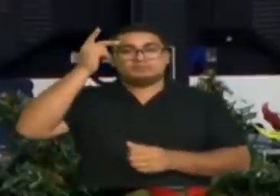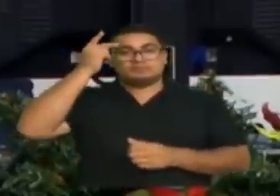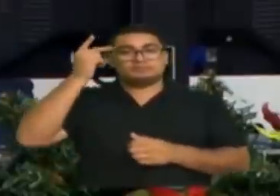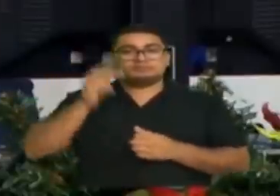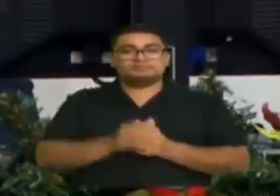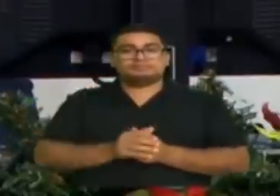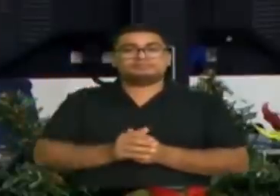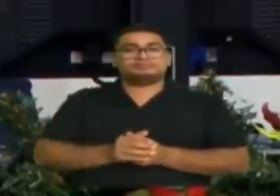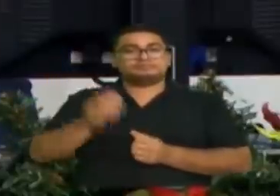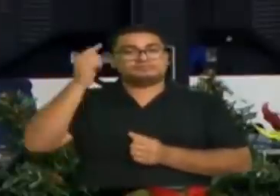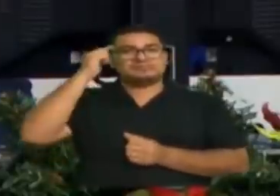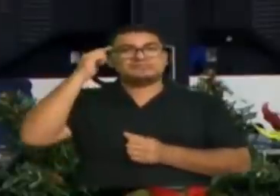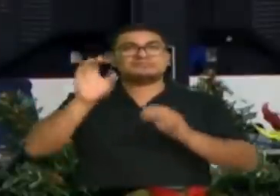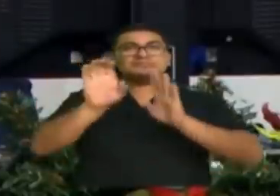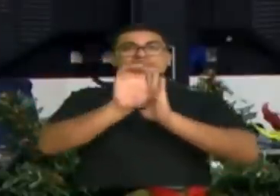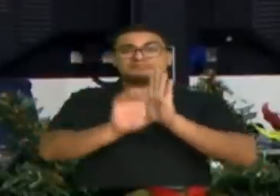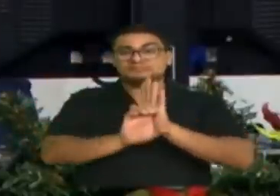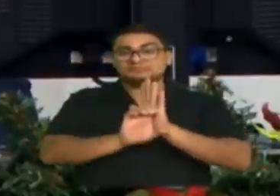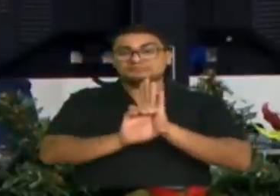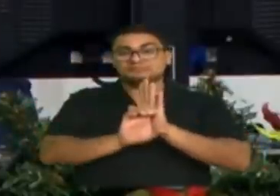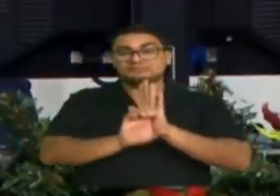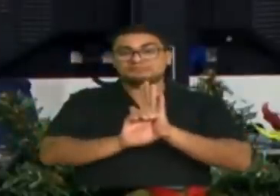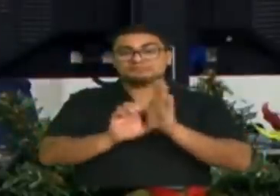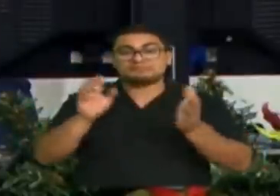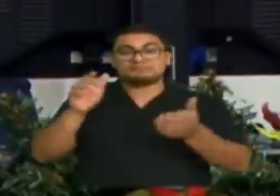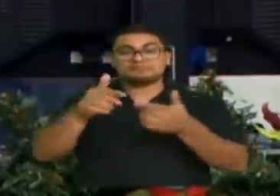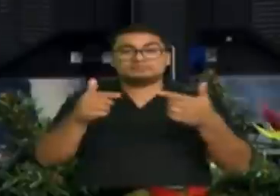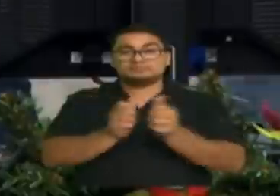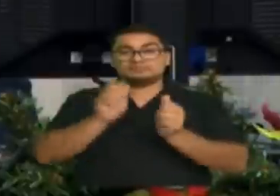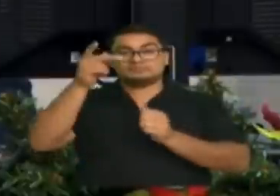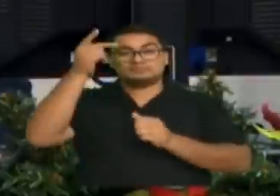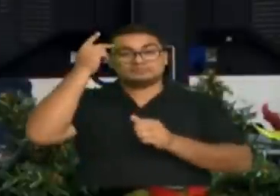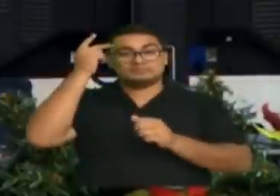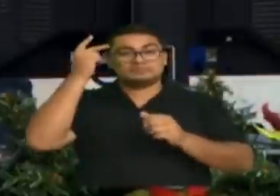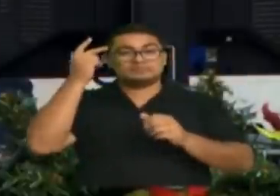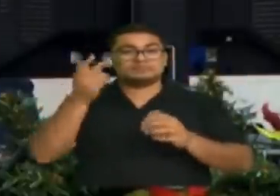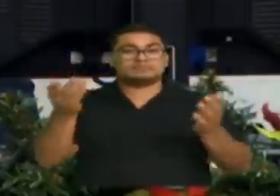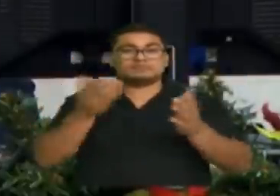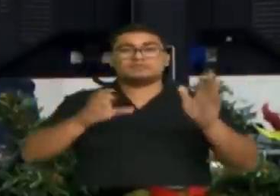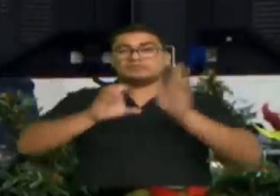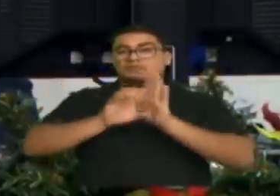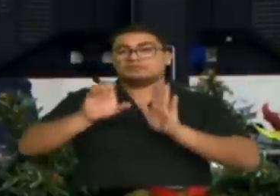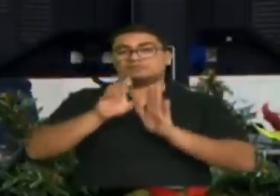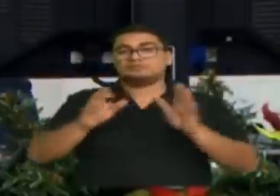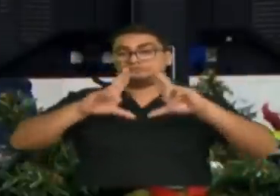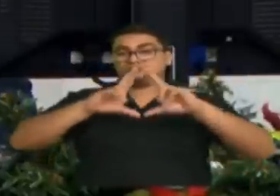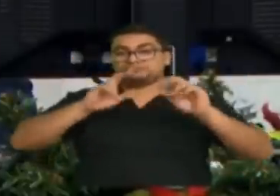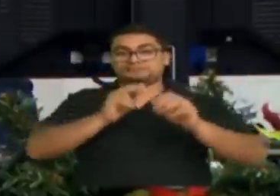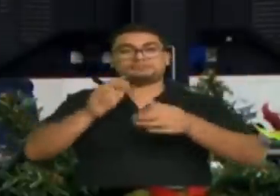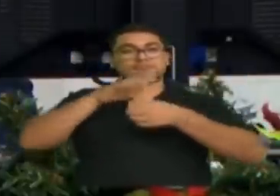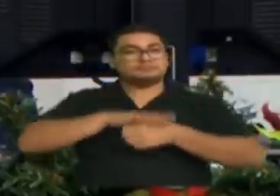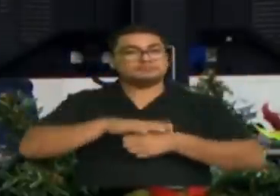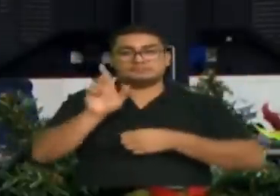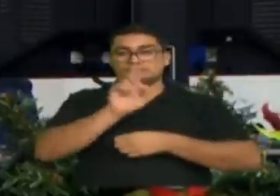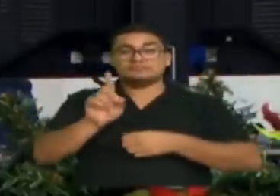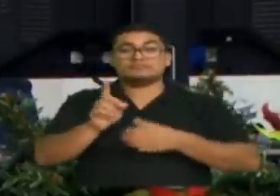Creer que el estatuto de un partido está por encima de la Constitución de la República es una muestra viva de